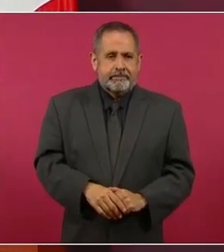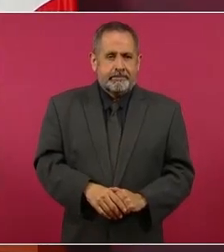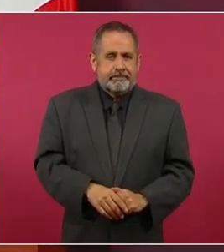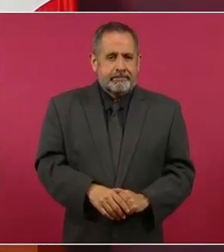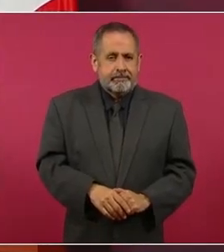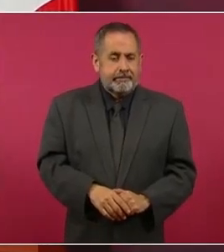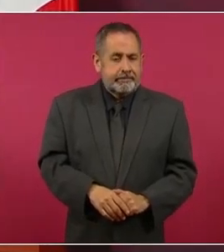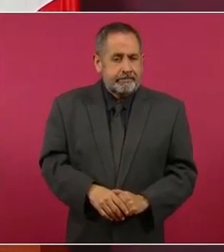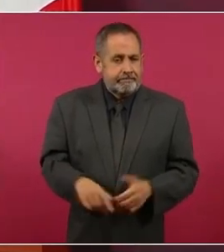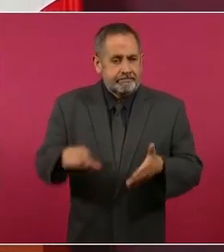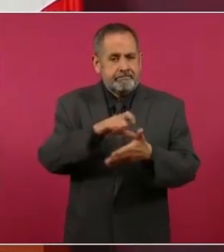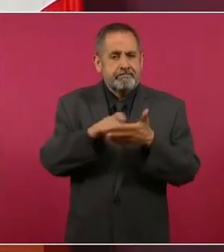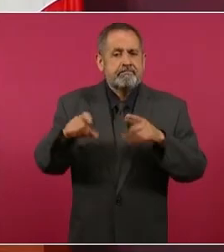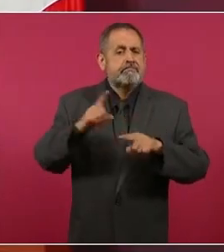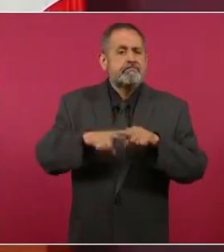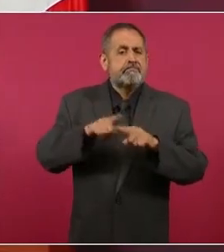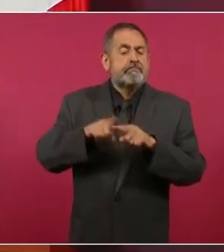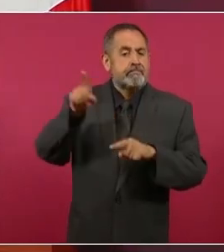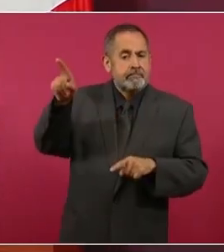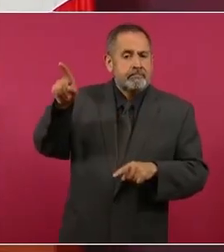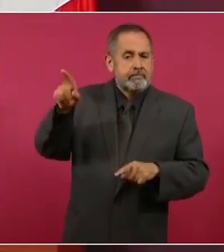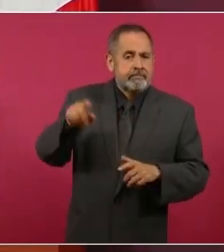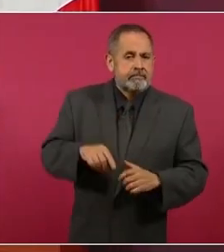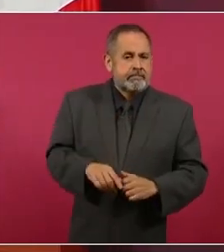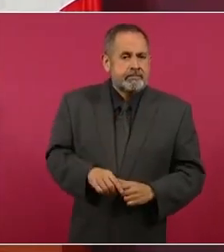Compraron este avión, lo compró